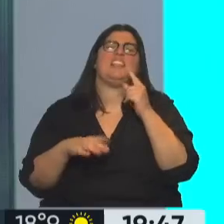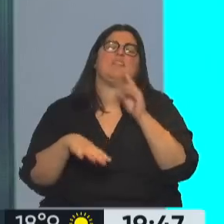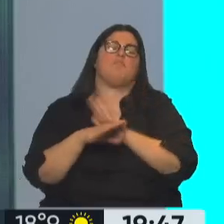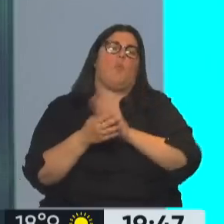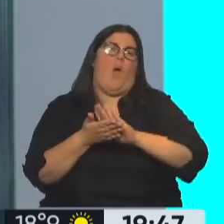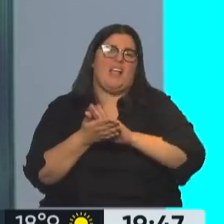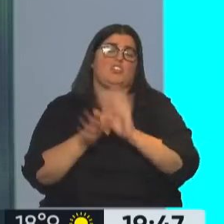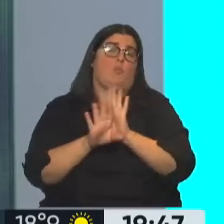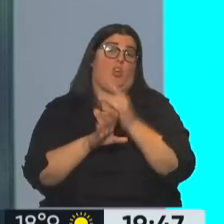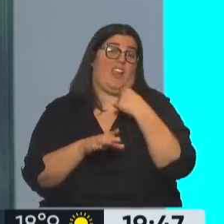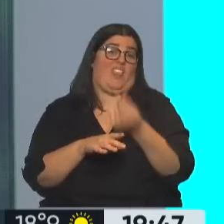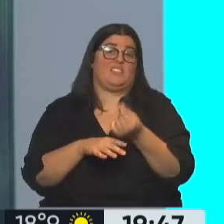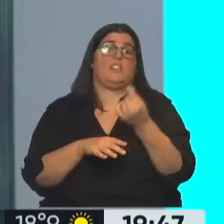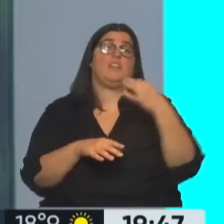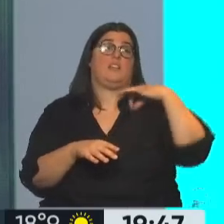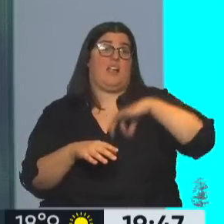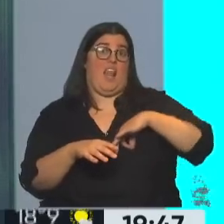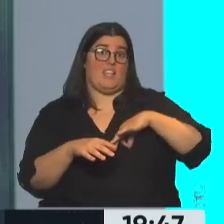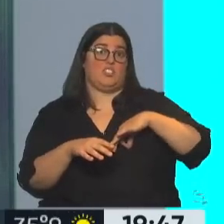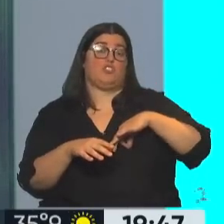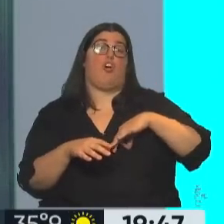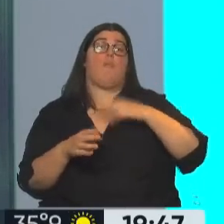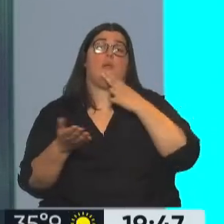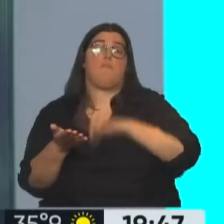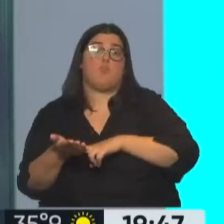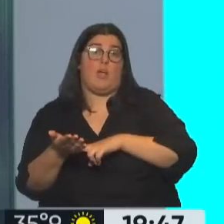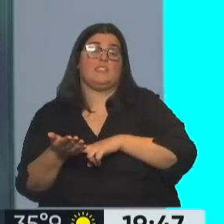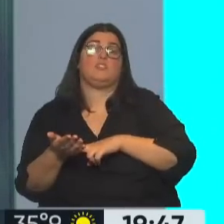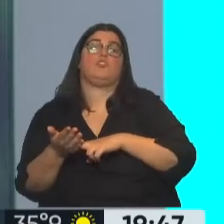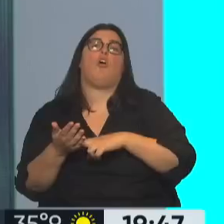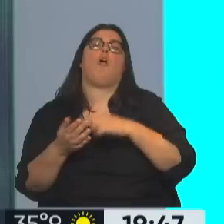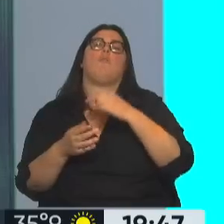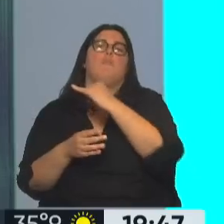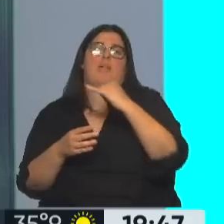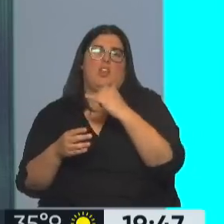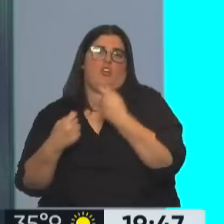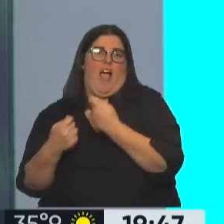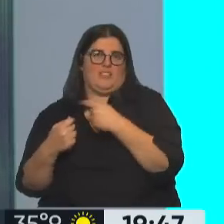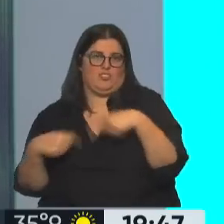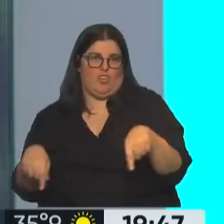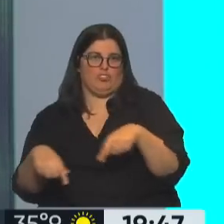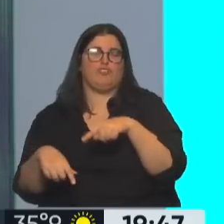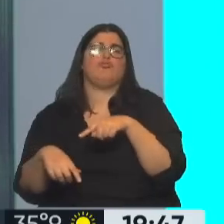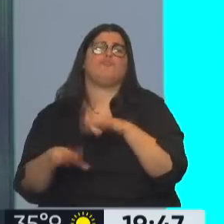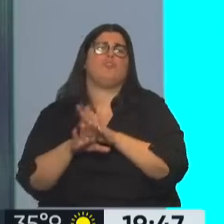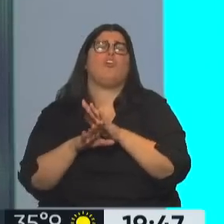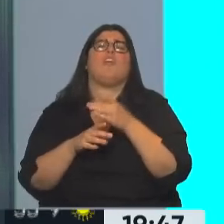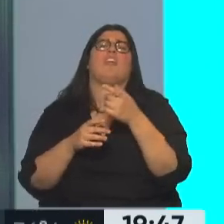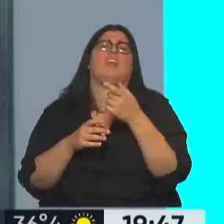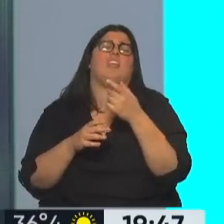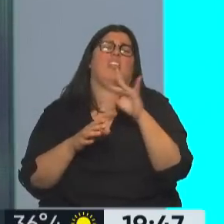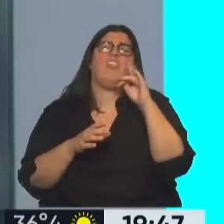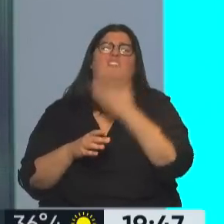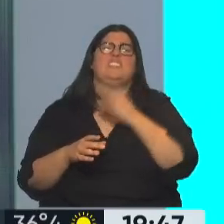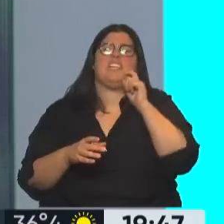el ingreso que vos tenés por impuesto menos los gastos que tenés. Ahora, el déficit se mantuvo igual. ¿Cuál es la diferencia? Los intereses de deuda. Dicho de